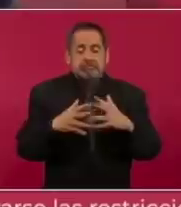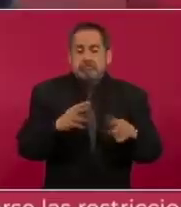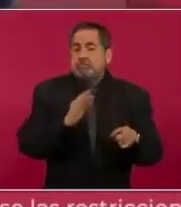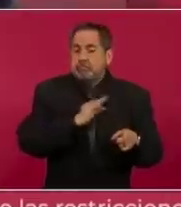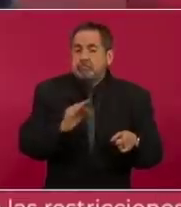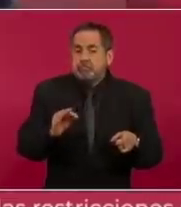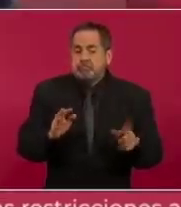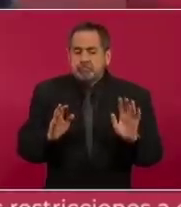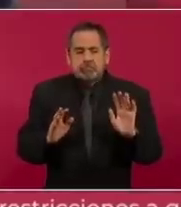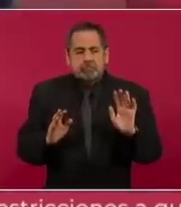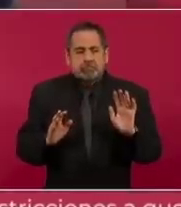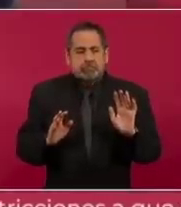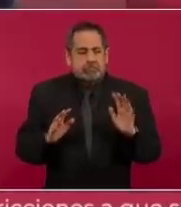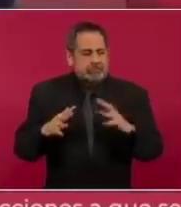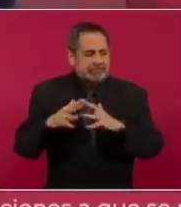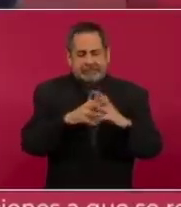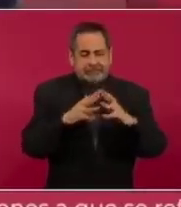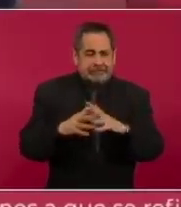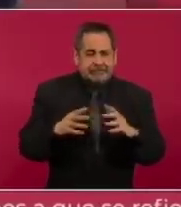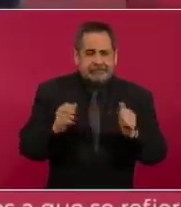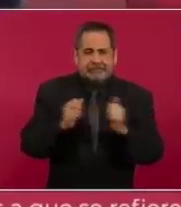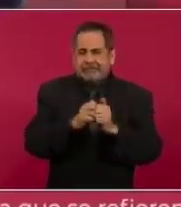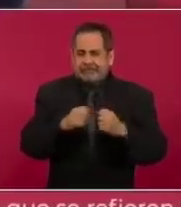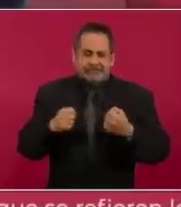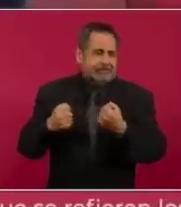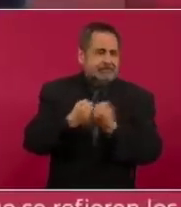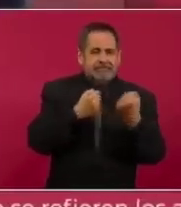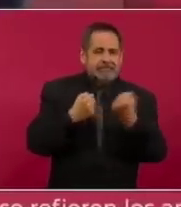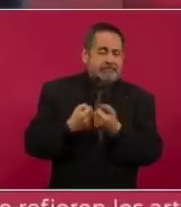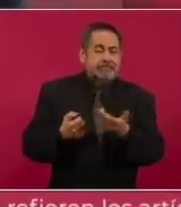enfrentarlo haciendo el mal.